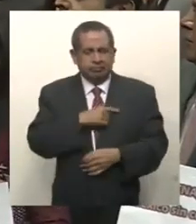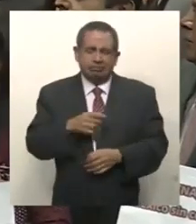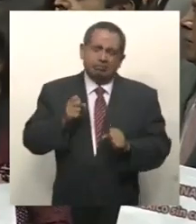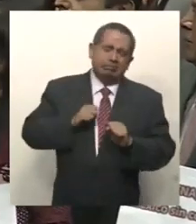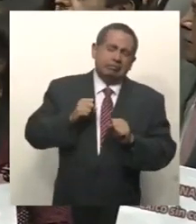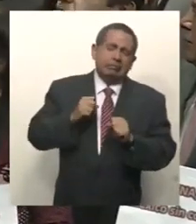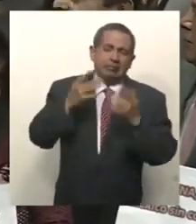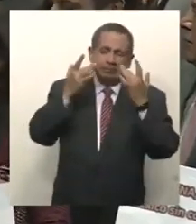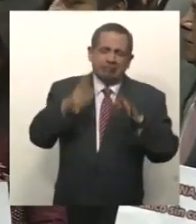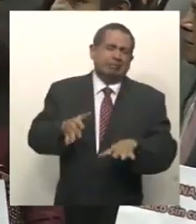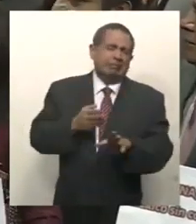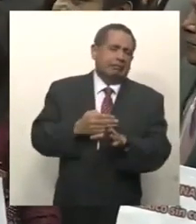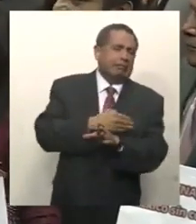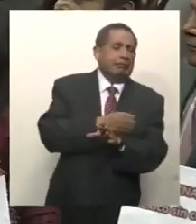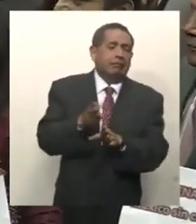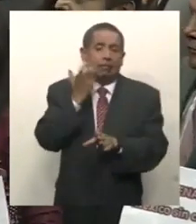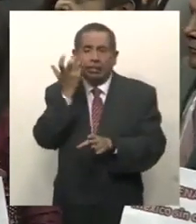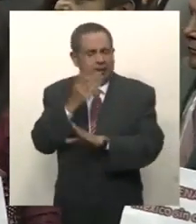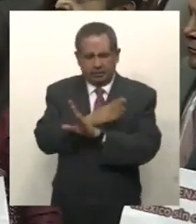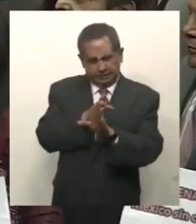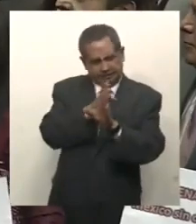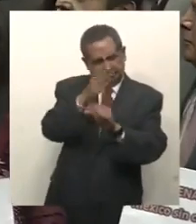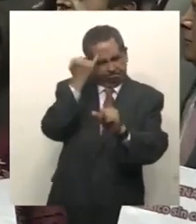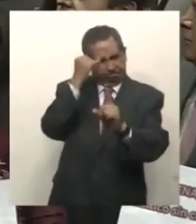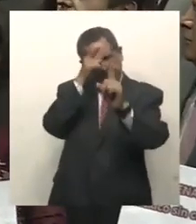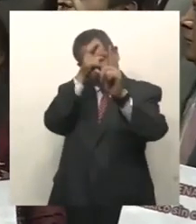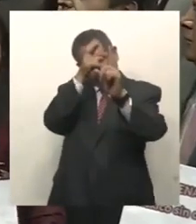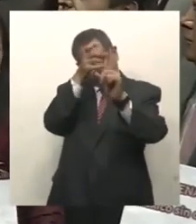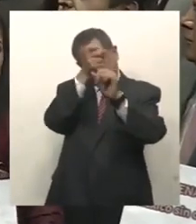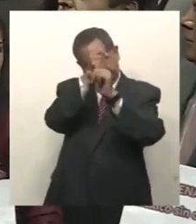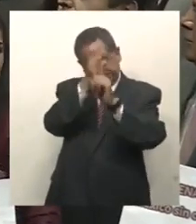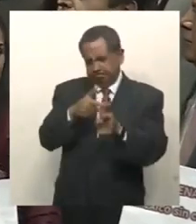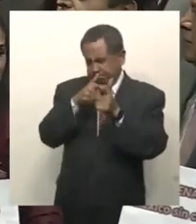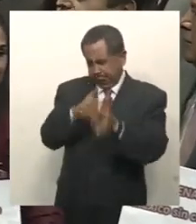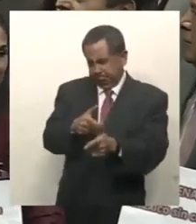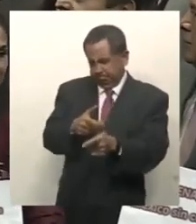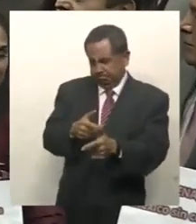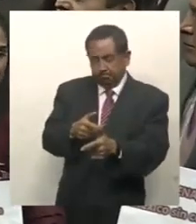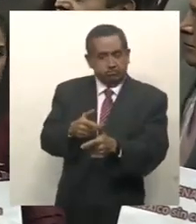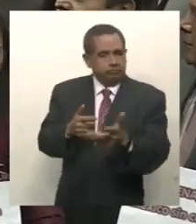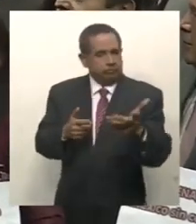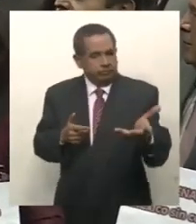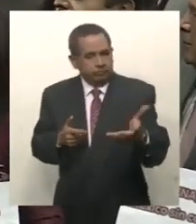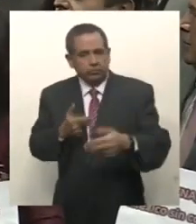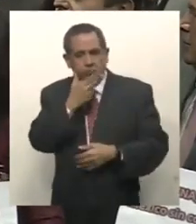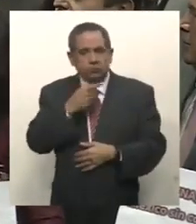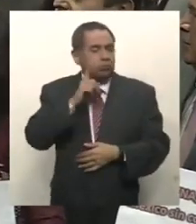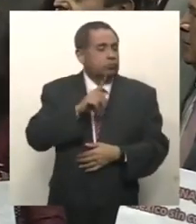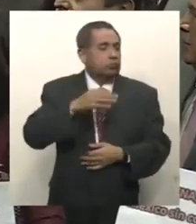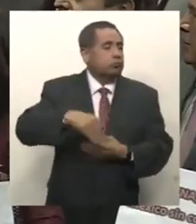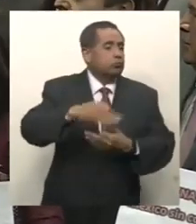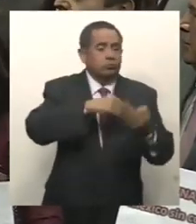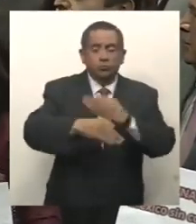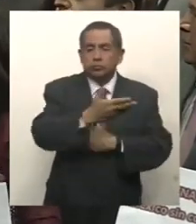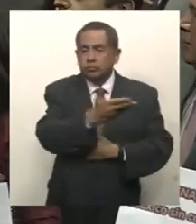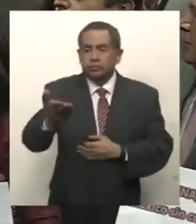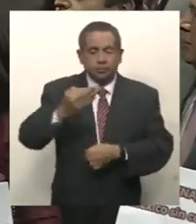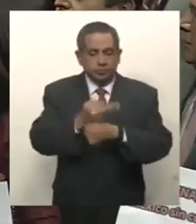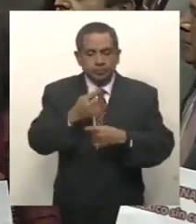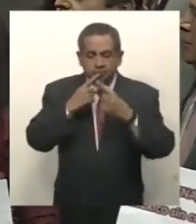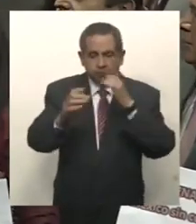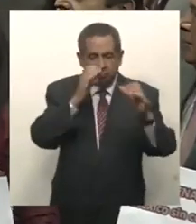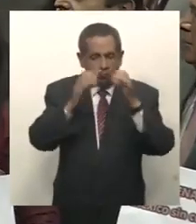sus principios y sin renunciar a sus ideales. Por eso, señores y señoras, es hora del diálogo,